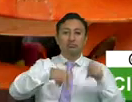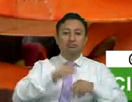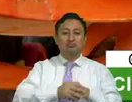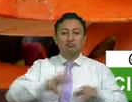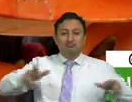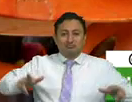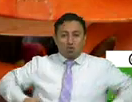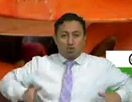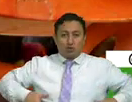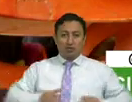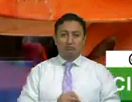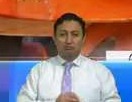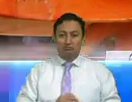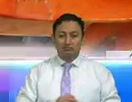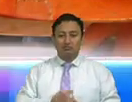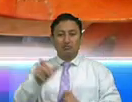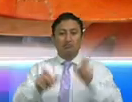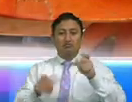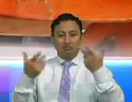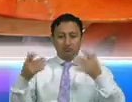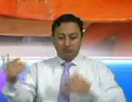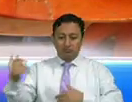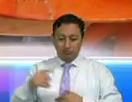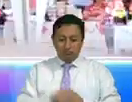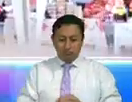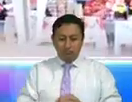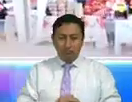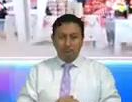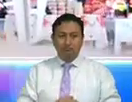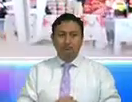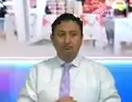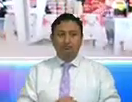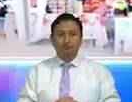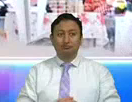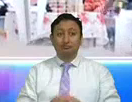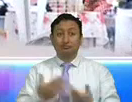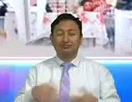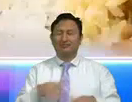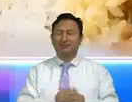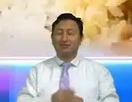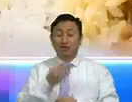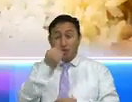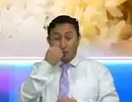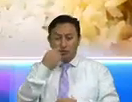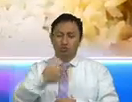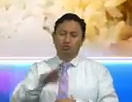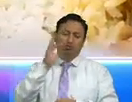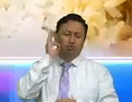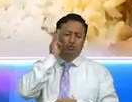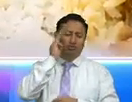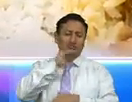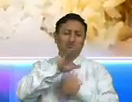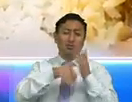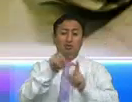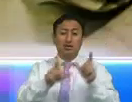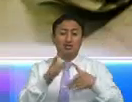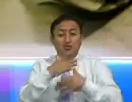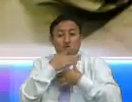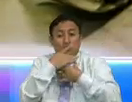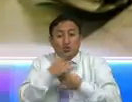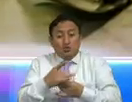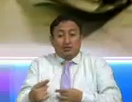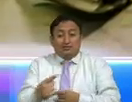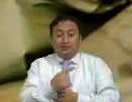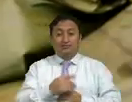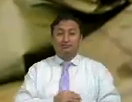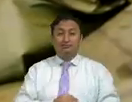él y a remontar madura su deliciosa gastronomía enamora a todos los visitantes de esta